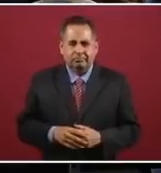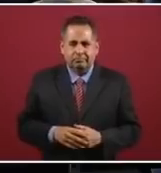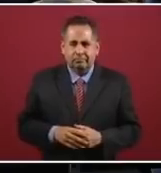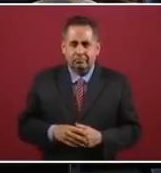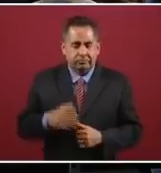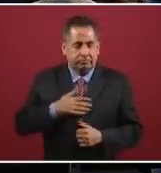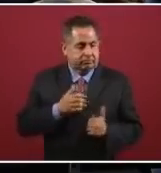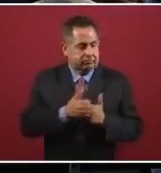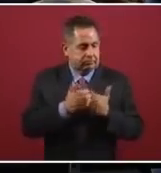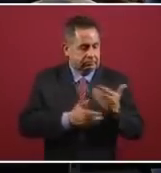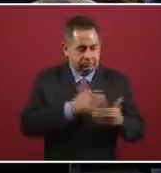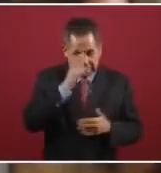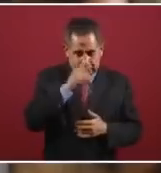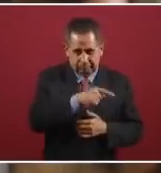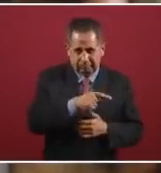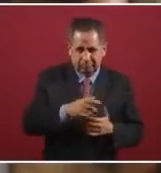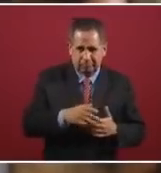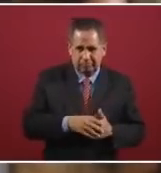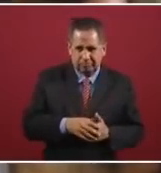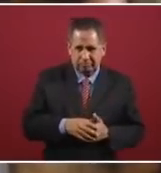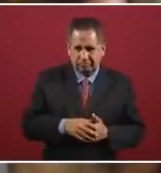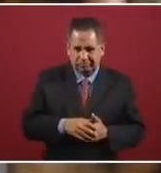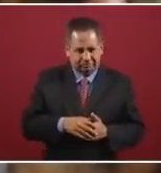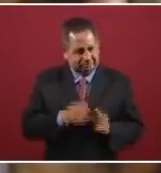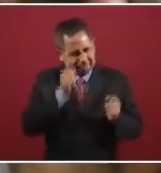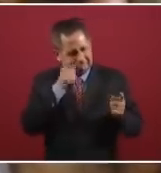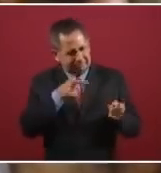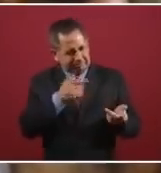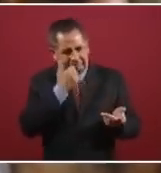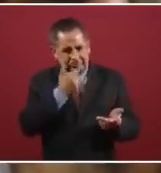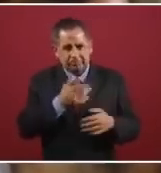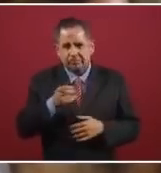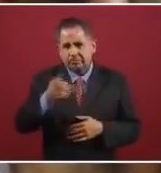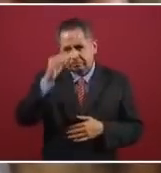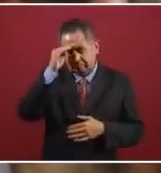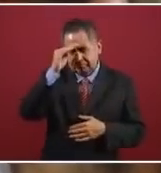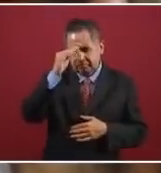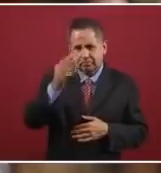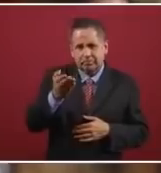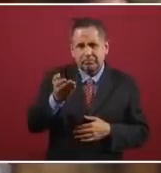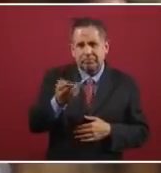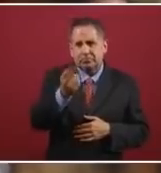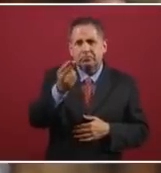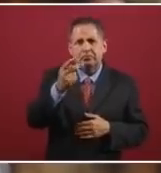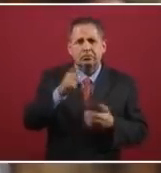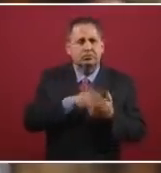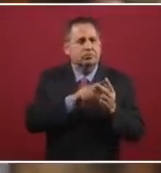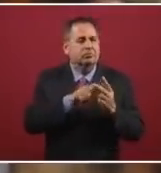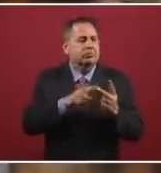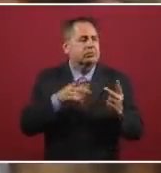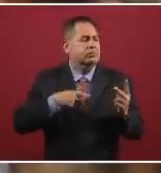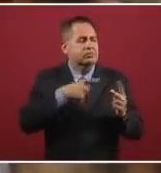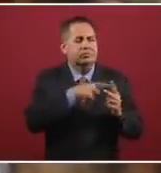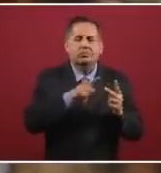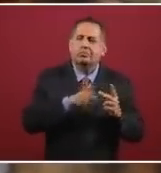Digo, con todo respeto, llama mucho la atención eso. ¿Qué piensa de estos personajes